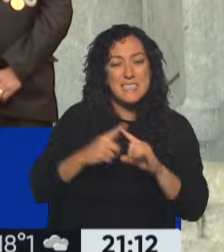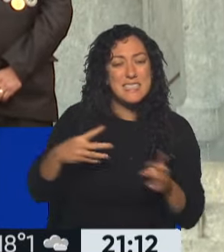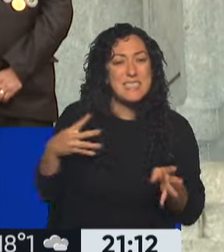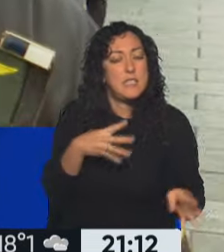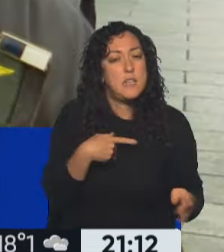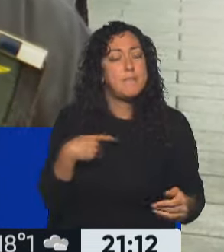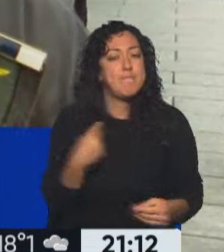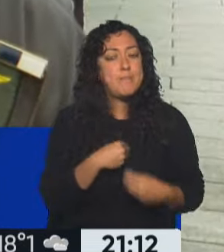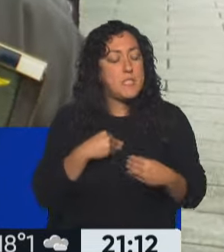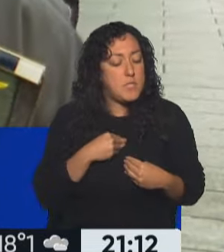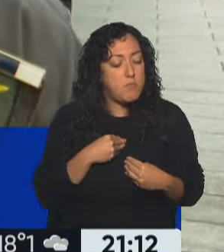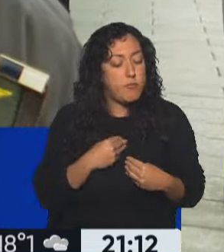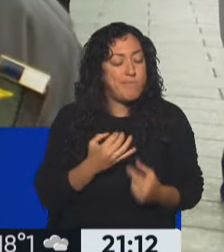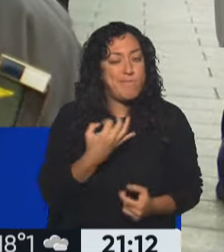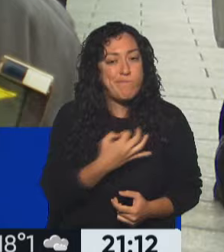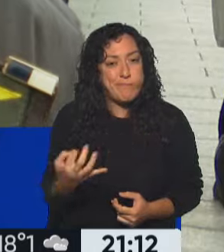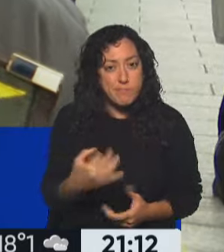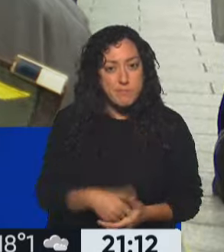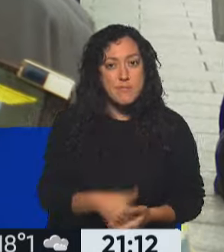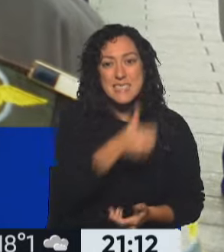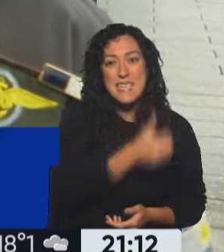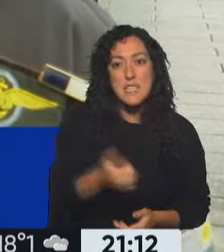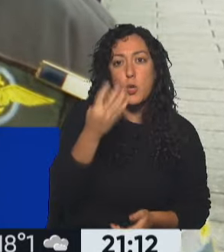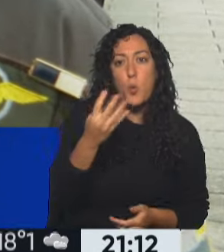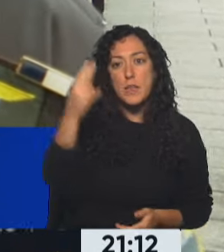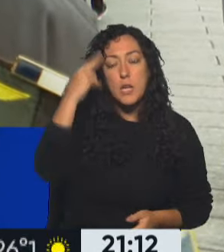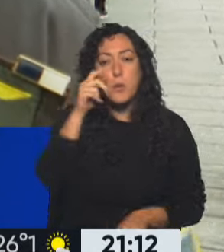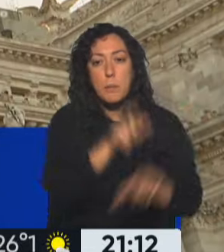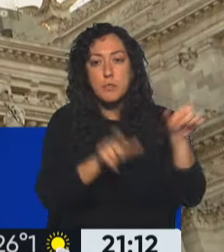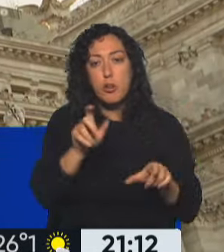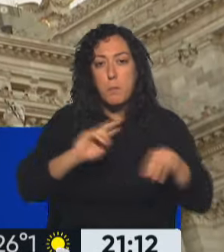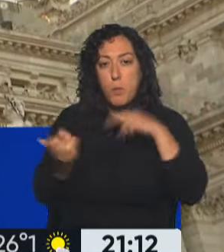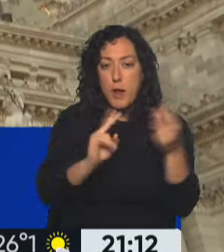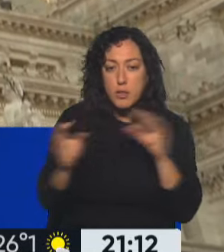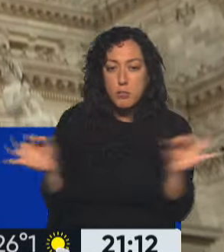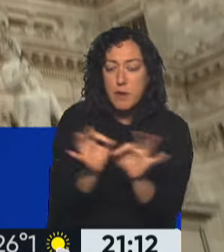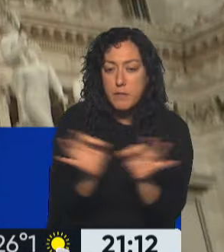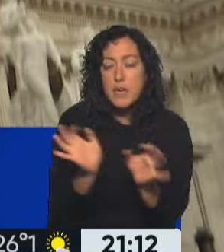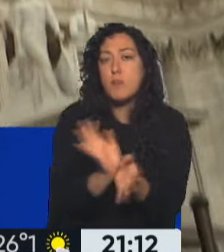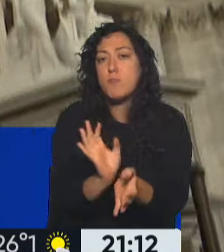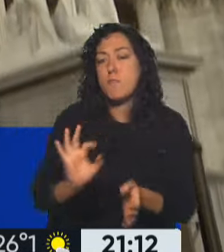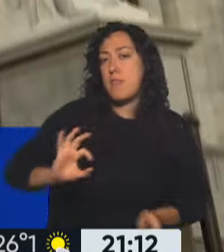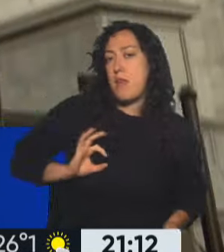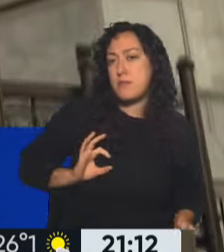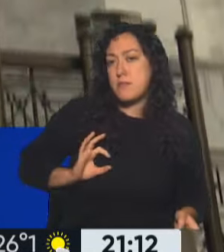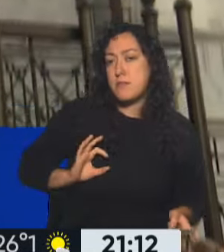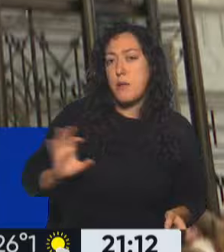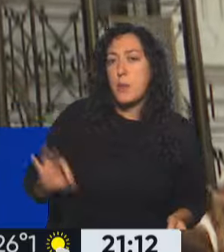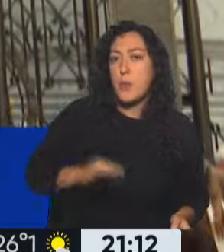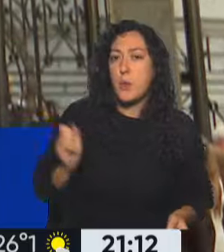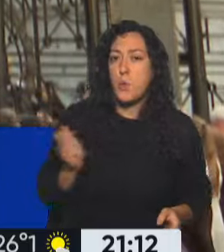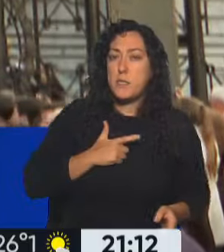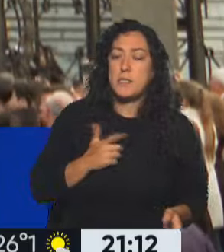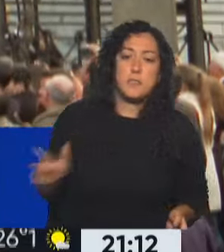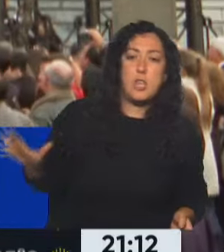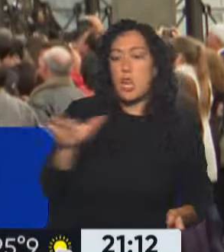con esto. Y para nosotros, los 649 que están allá, están acá en nuestras medallas y en cada día de nuestra vida.